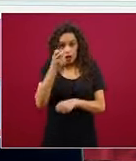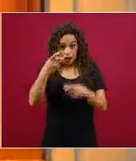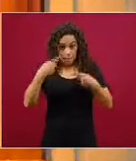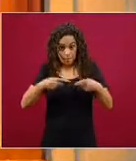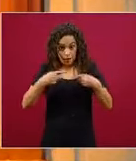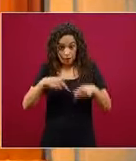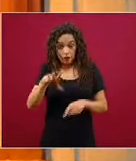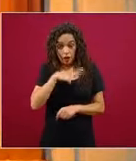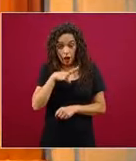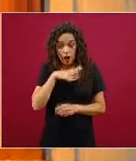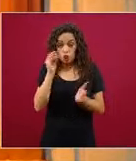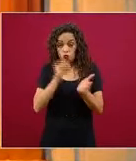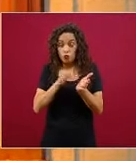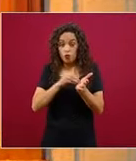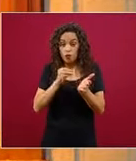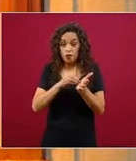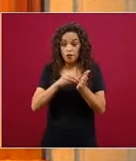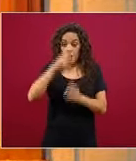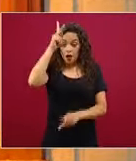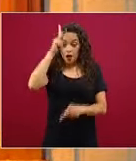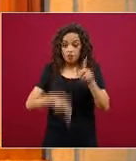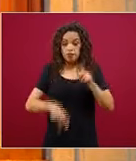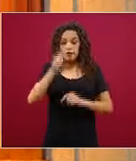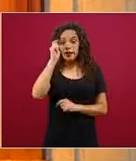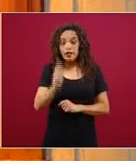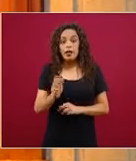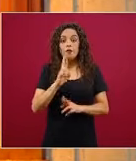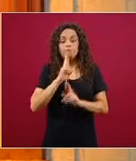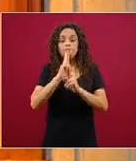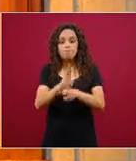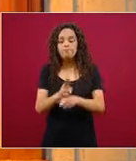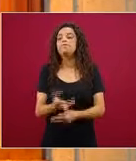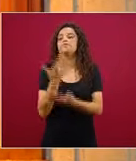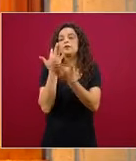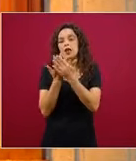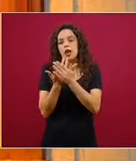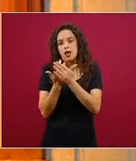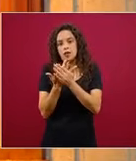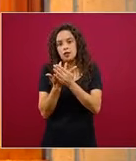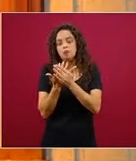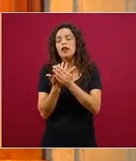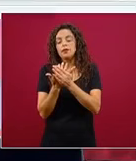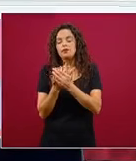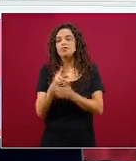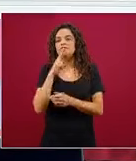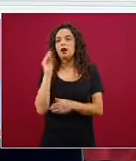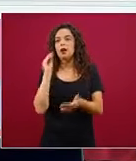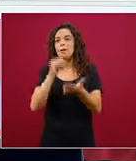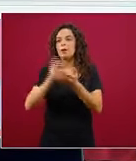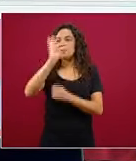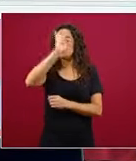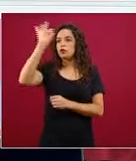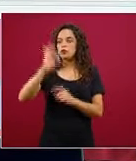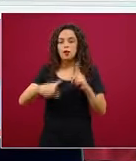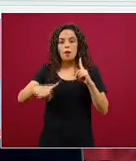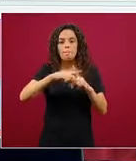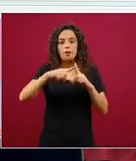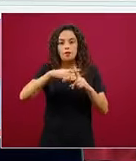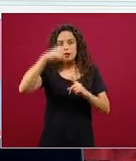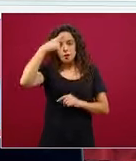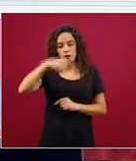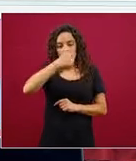que todavía tienen pendiente el resultado, les aplicamos el porcentaje de positividad conocido para cada una de